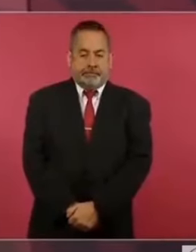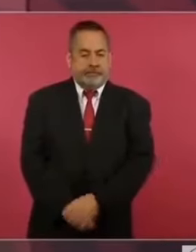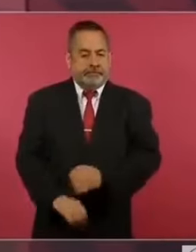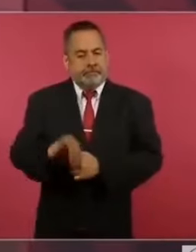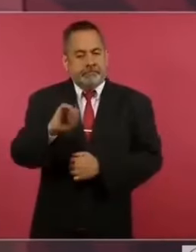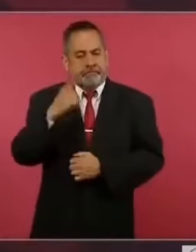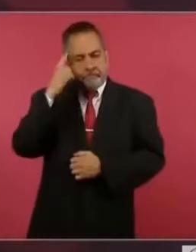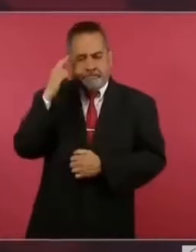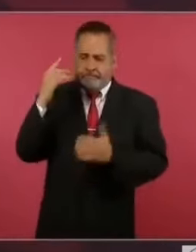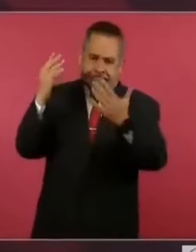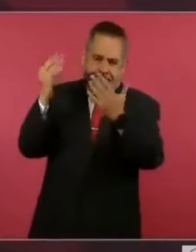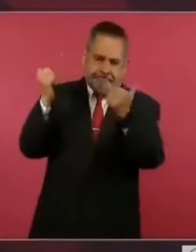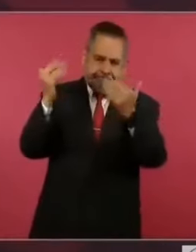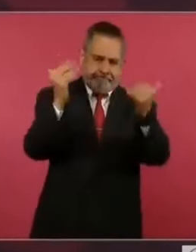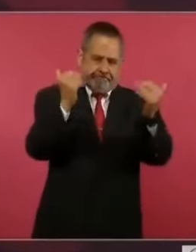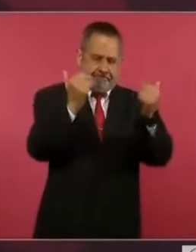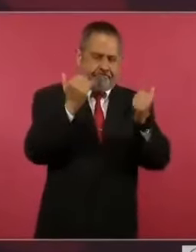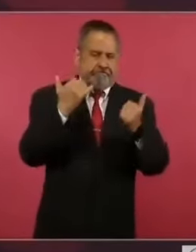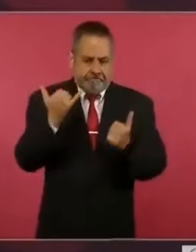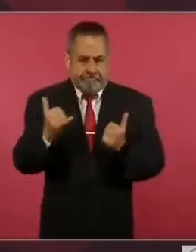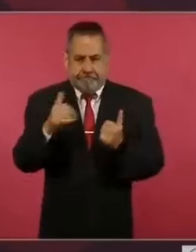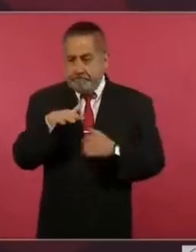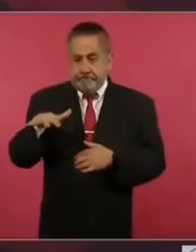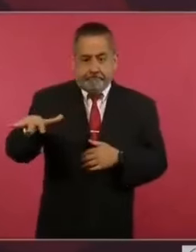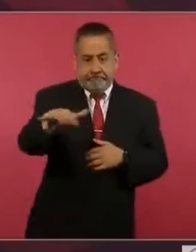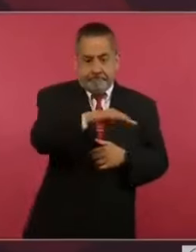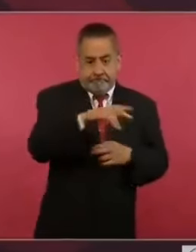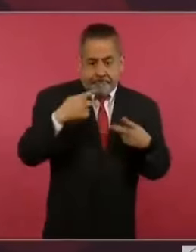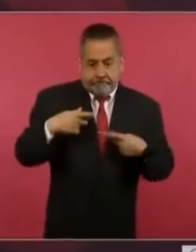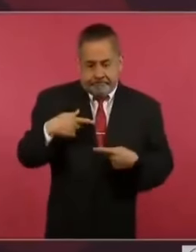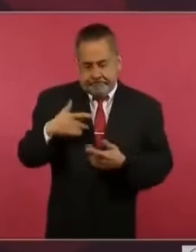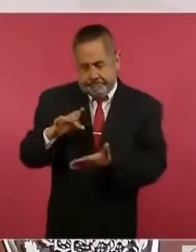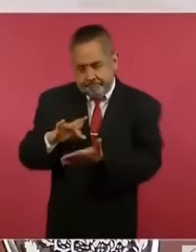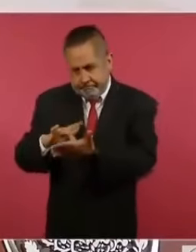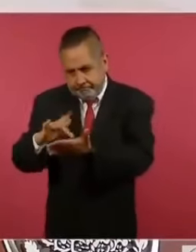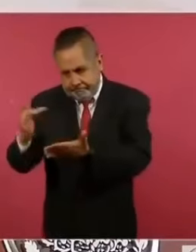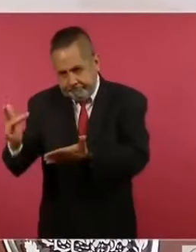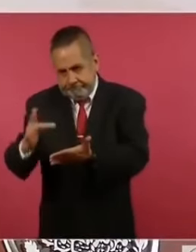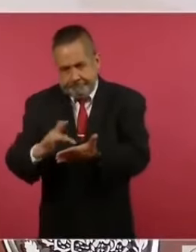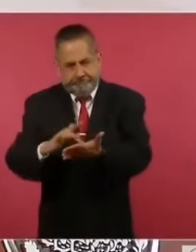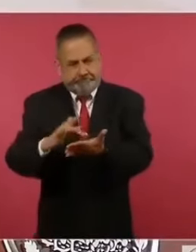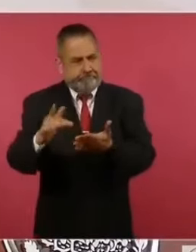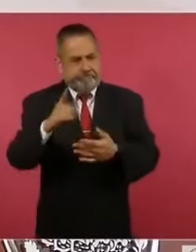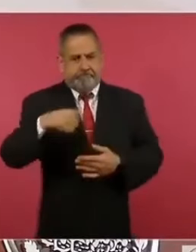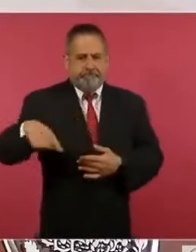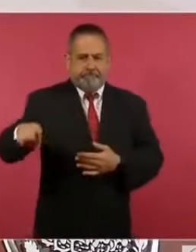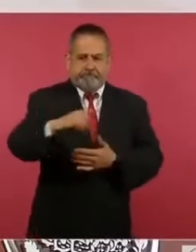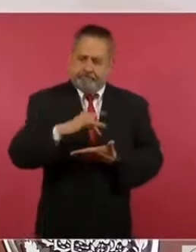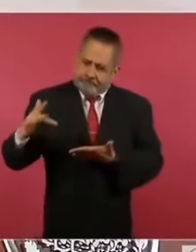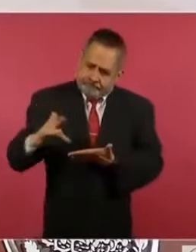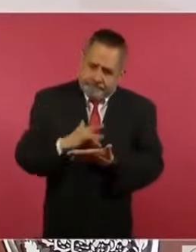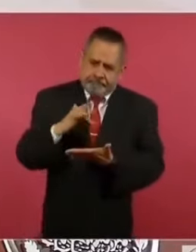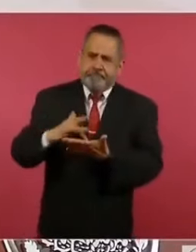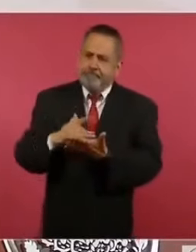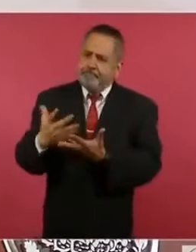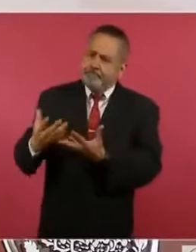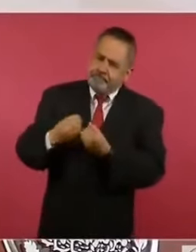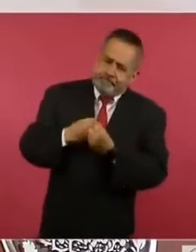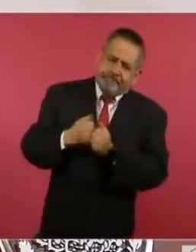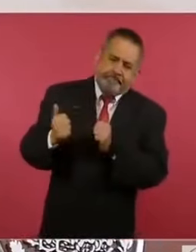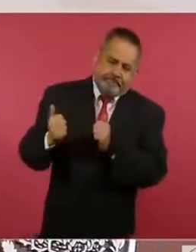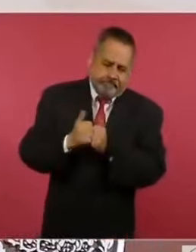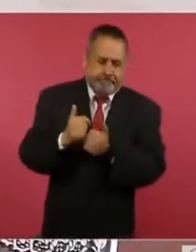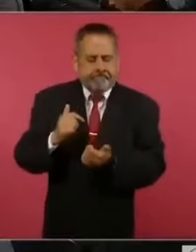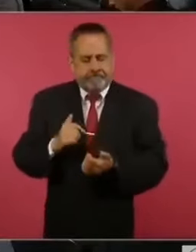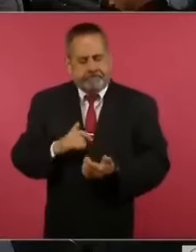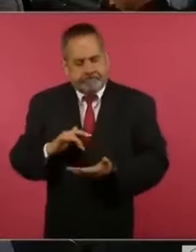Mexicana como una forma de expresar su gratitud a aquellos que creyeron en su proyecto y le brindaron su apoyo durante su mandato de 2018